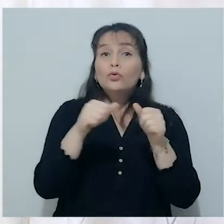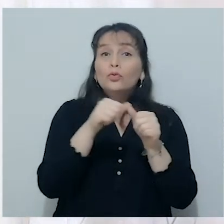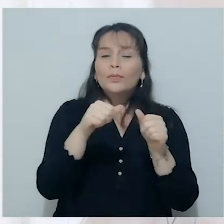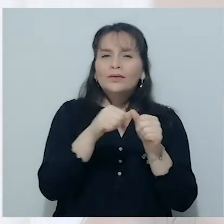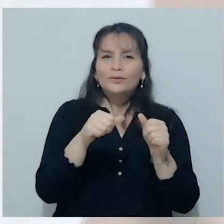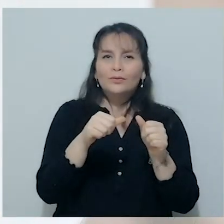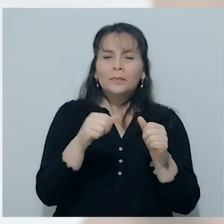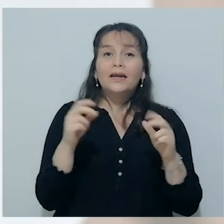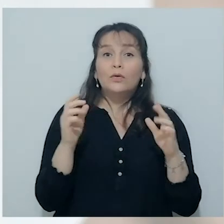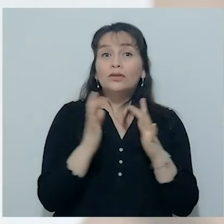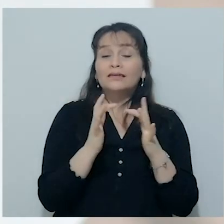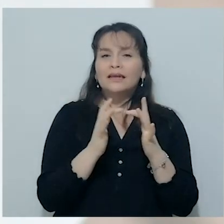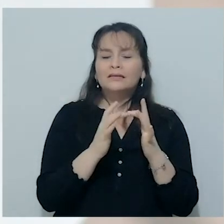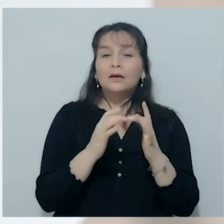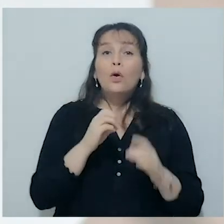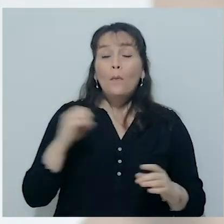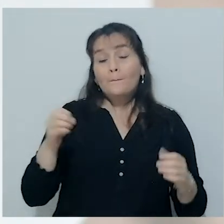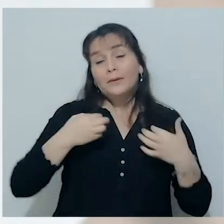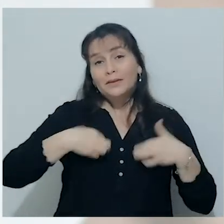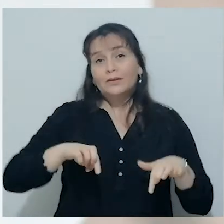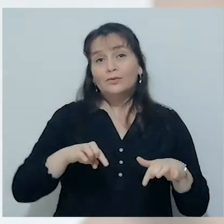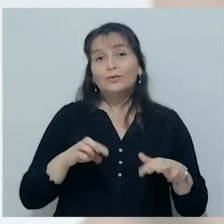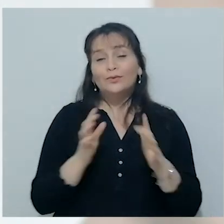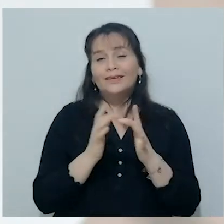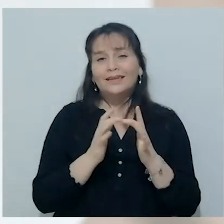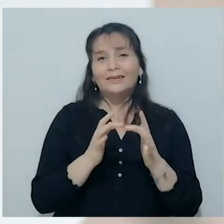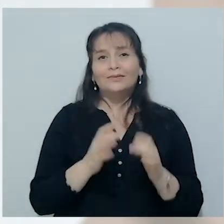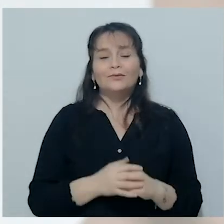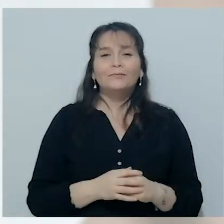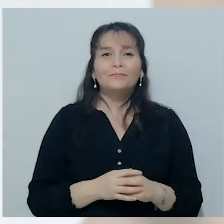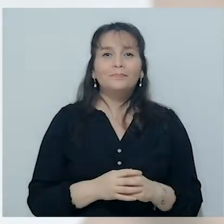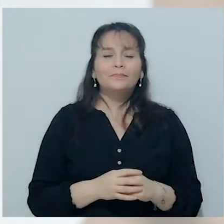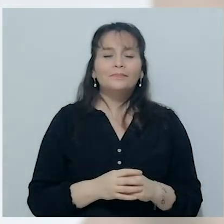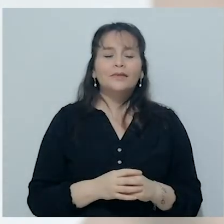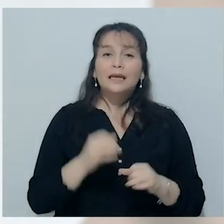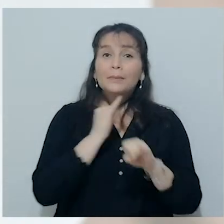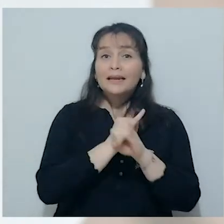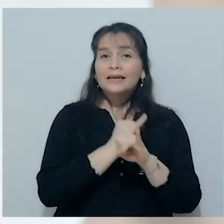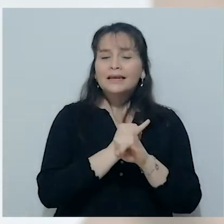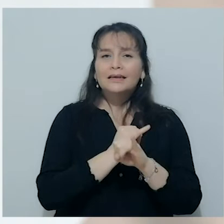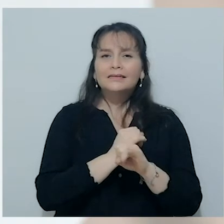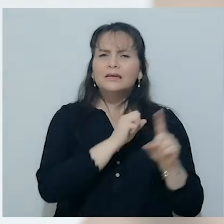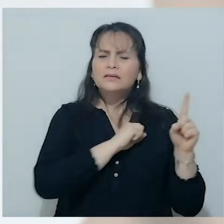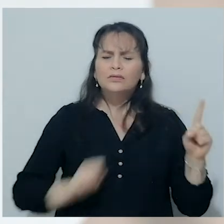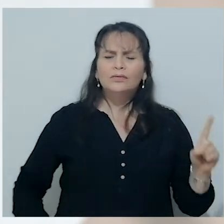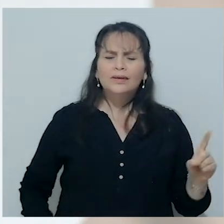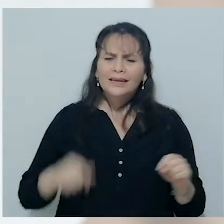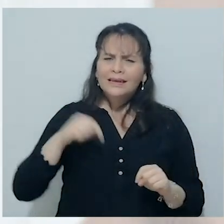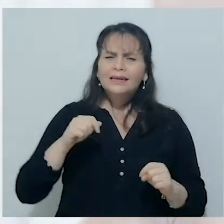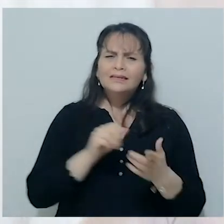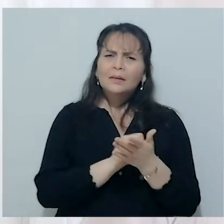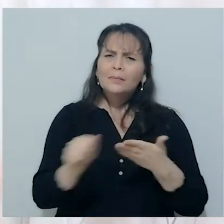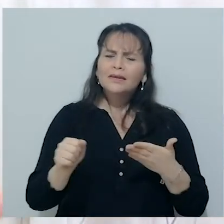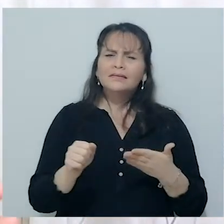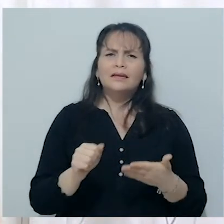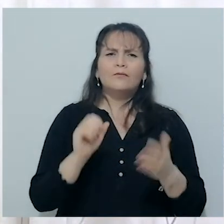Habrán unos números que saldrán con quien usted puede contactarse, o permítanos contactarle también. Y